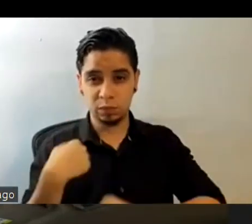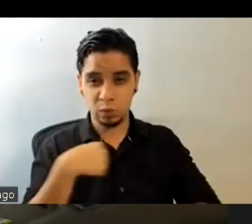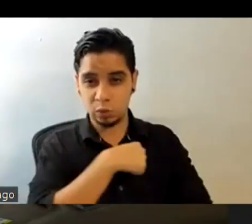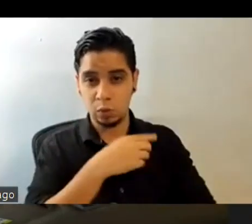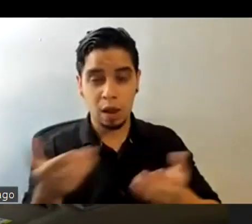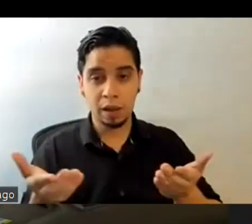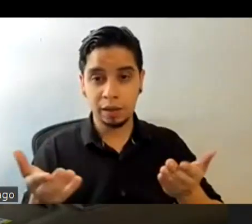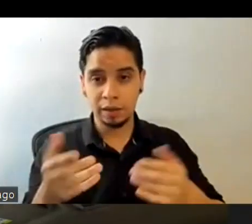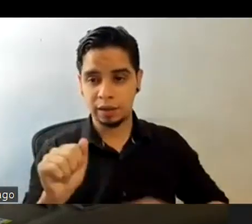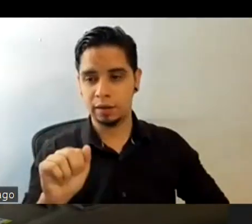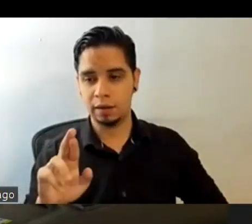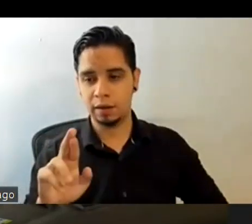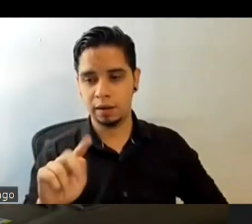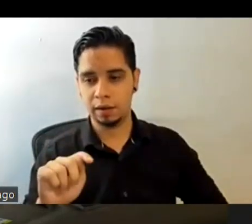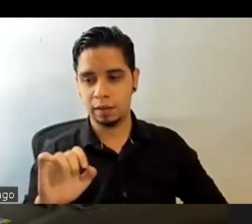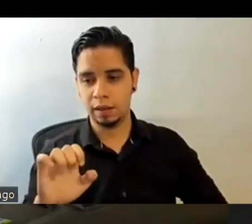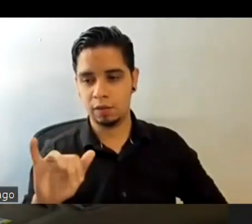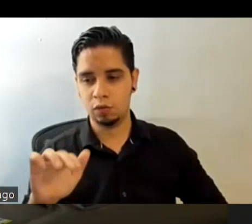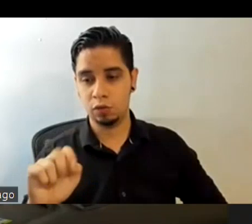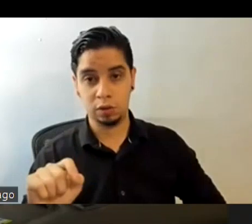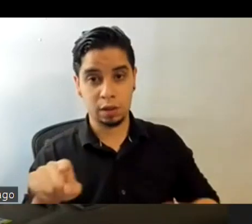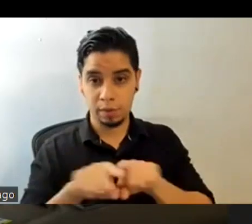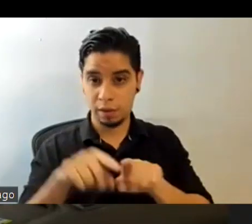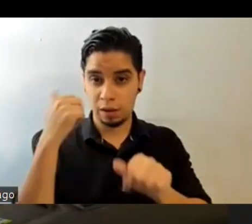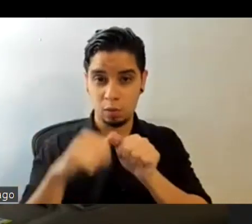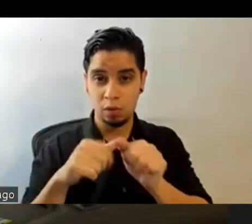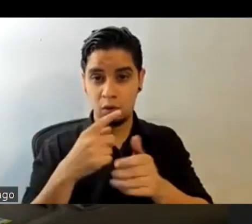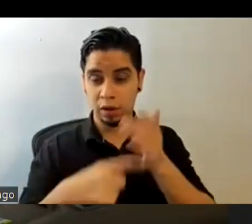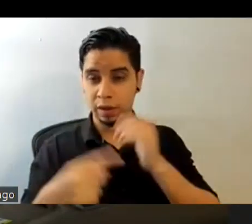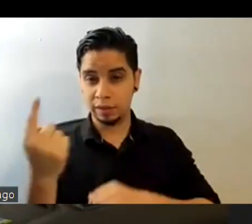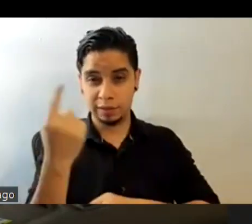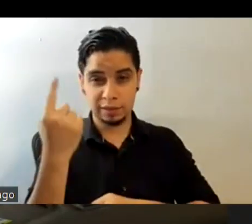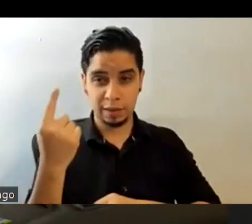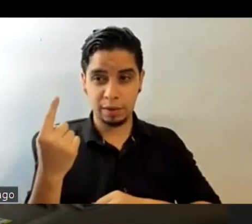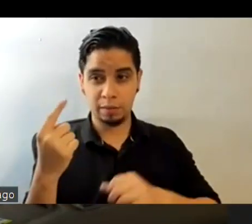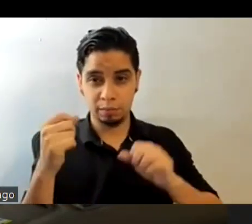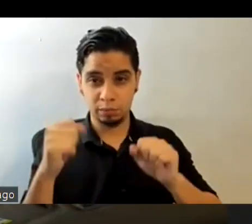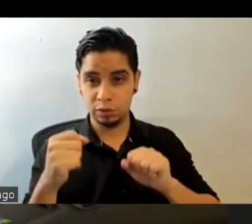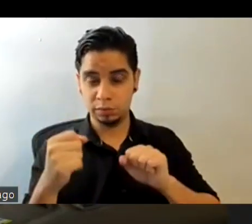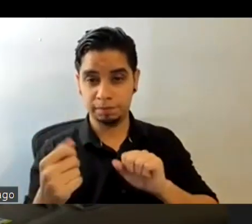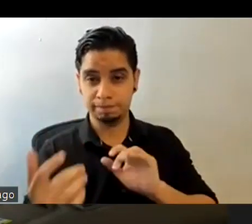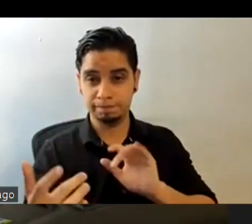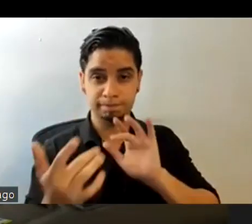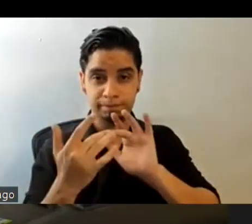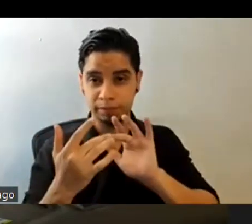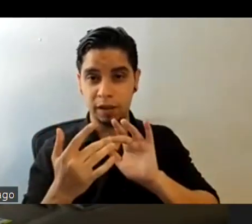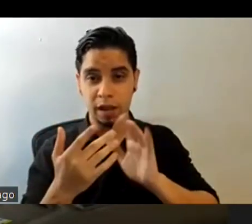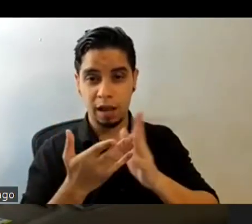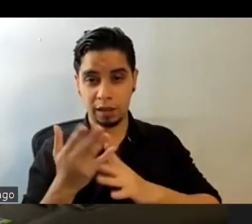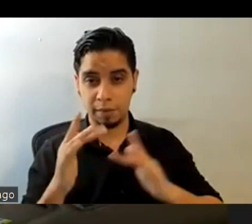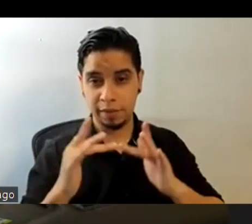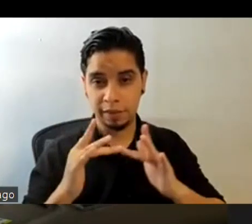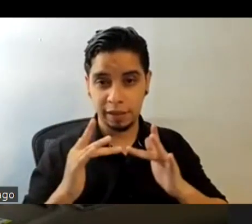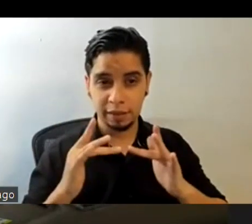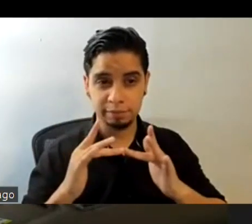en Artefusión. Y les recuerdo, como siempre también, que siempre pueden encontrarnos en todas nuestras